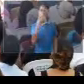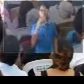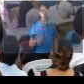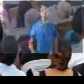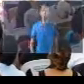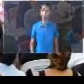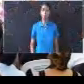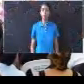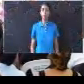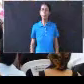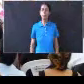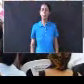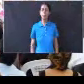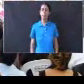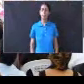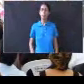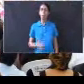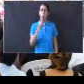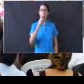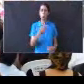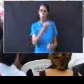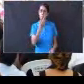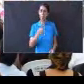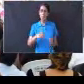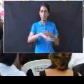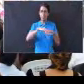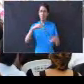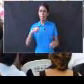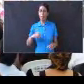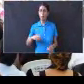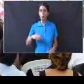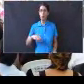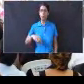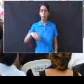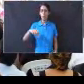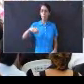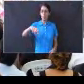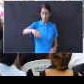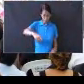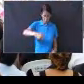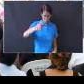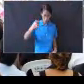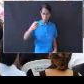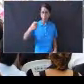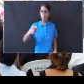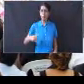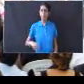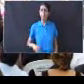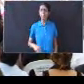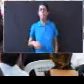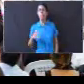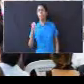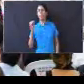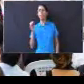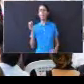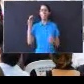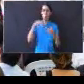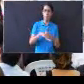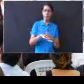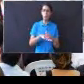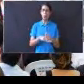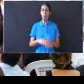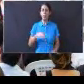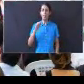Y solo dijo, a la gran aquí. Y le agarró la cabeza, se la metió en el plato de la sopa y lo levantó. Y le dijo, ya va, la comes.